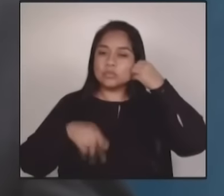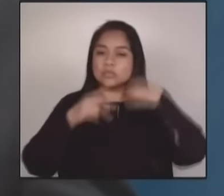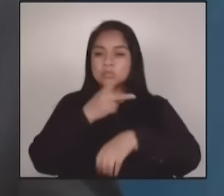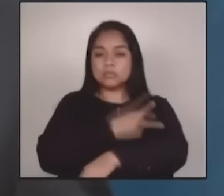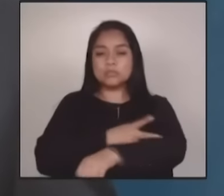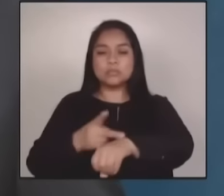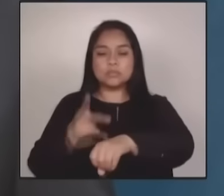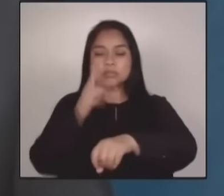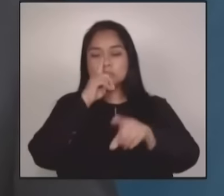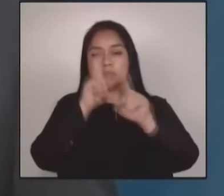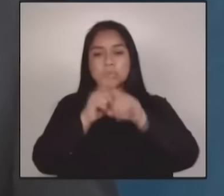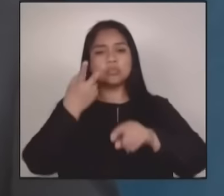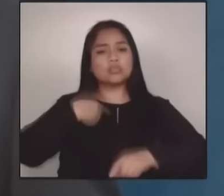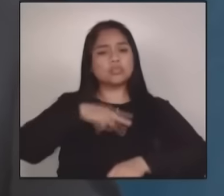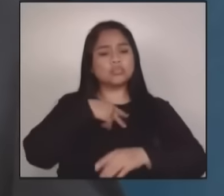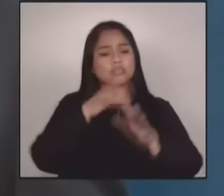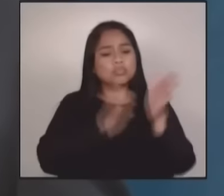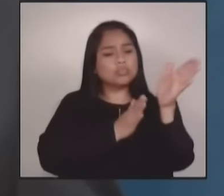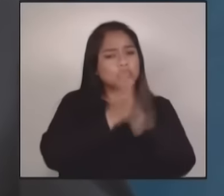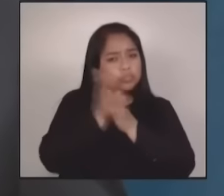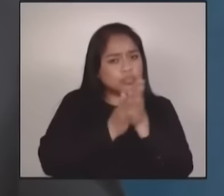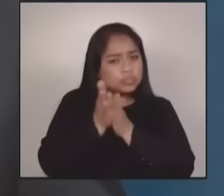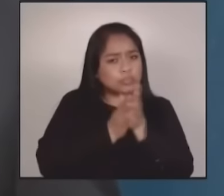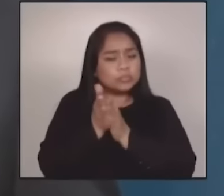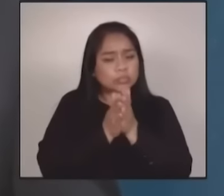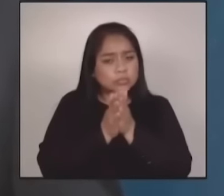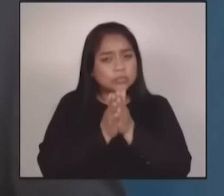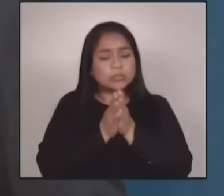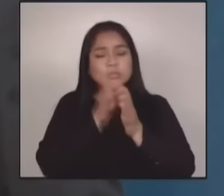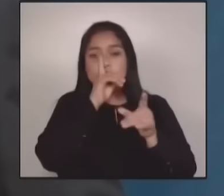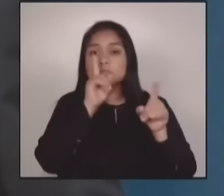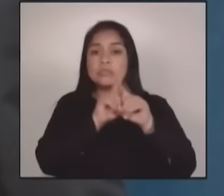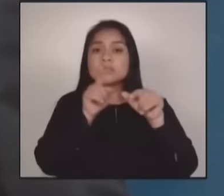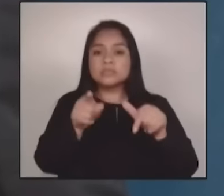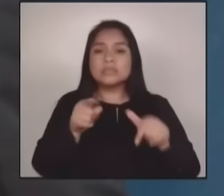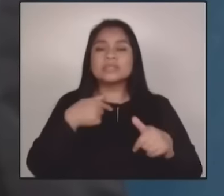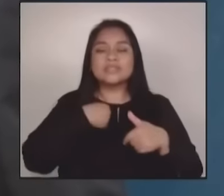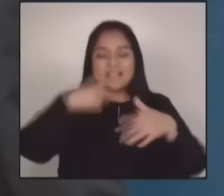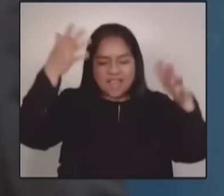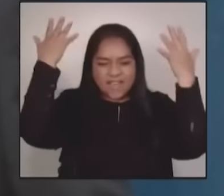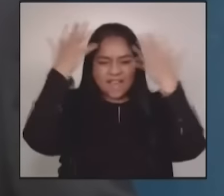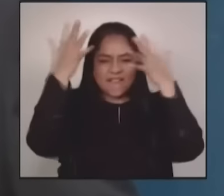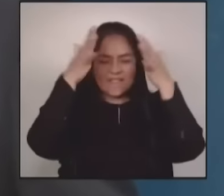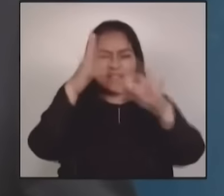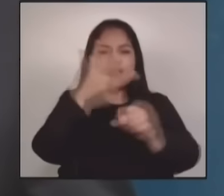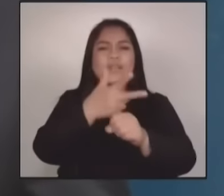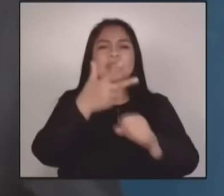aprovecharla y de esa manera, ¡que viva Guatemala!